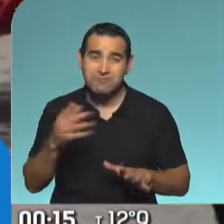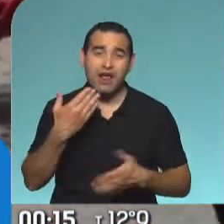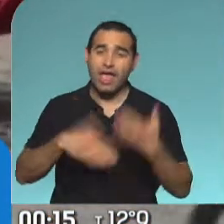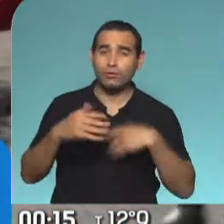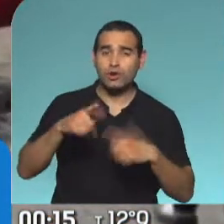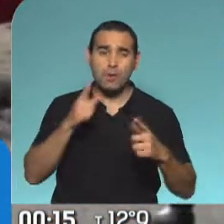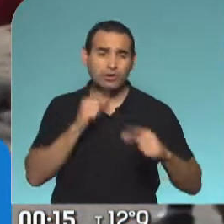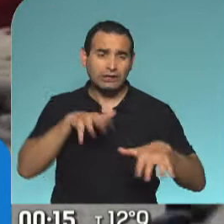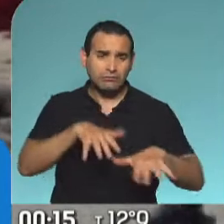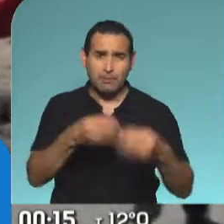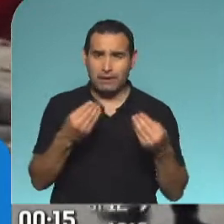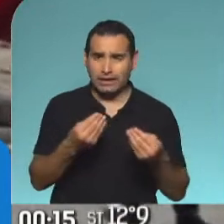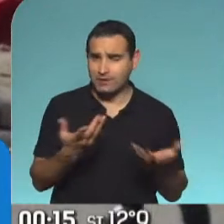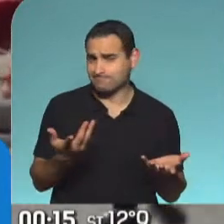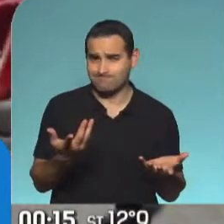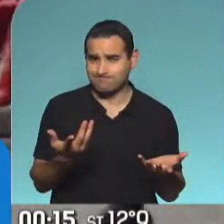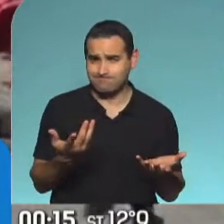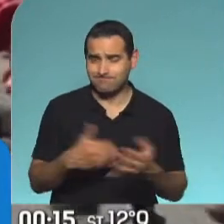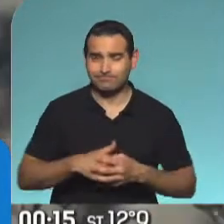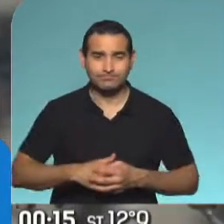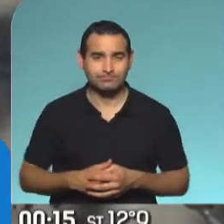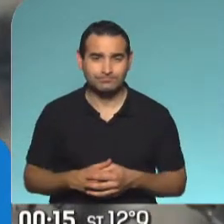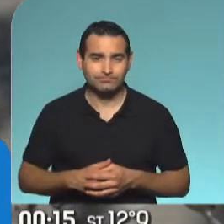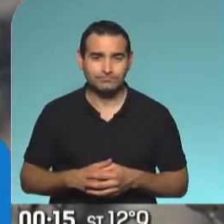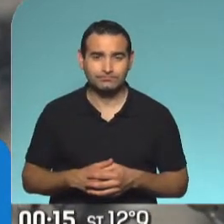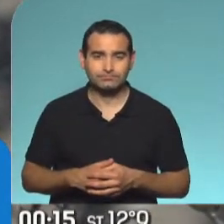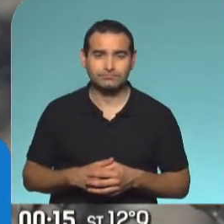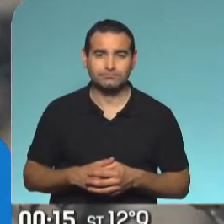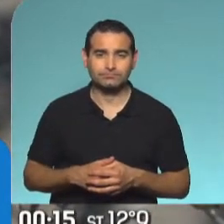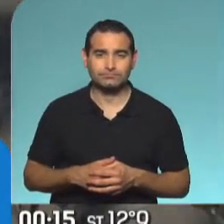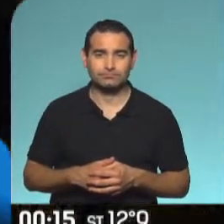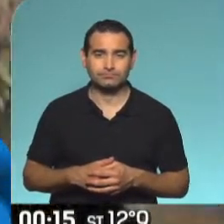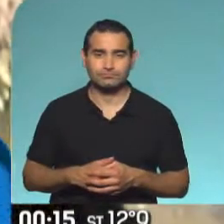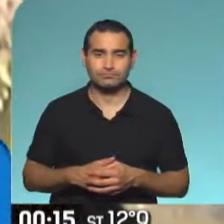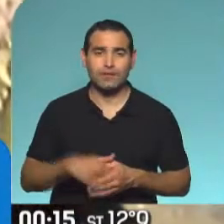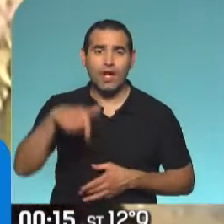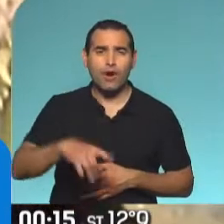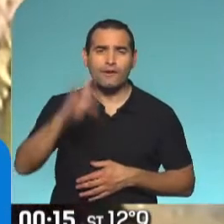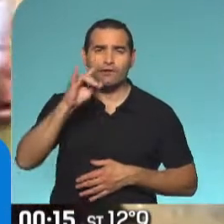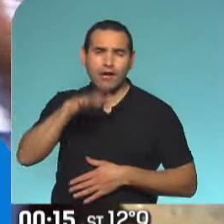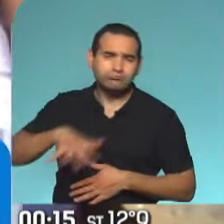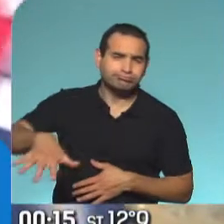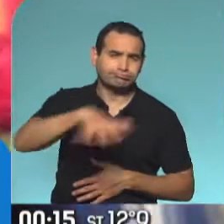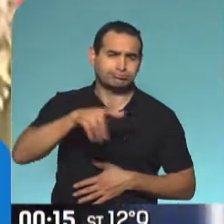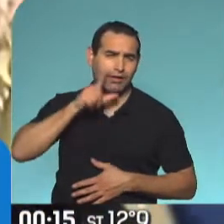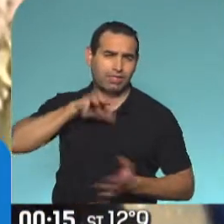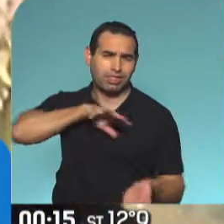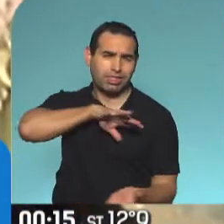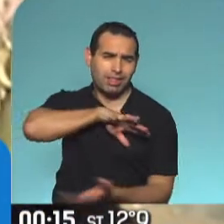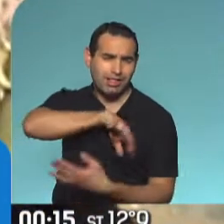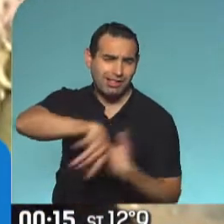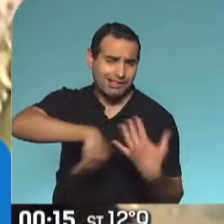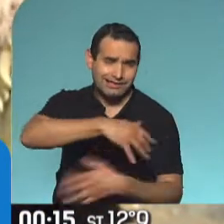las protestas y bloqueos. El país ha entrado en una espiral de caos. Esta espiral de caos,